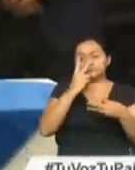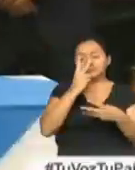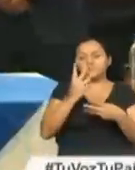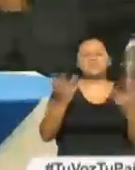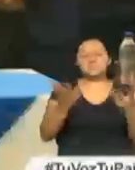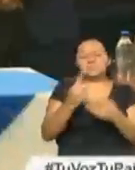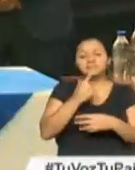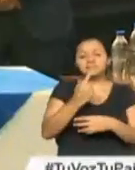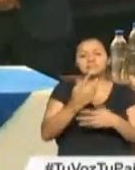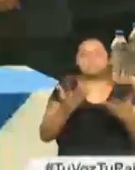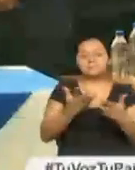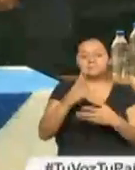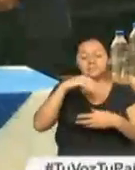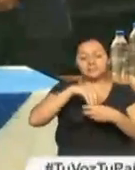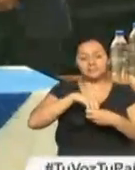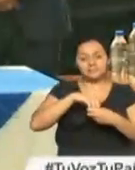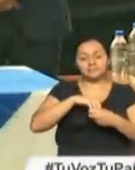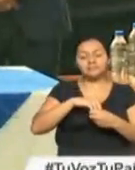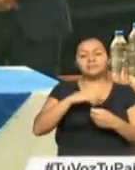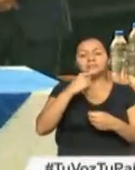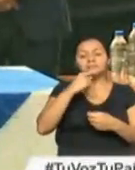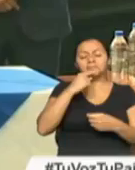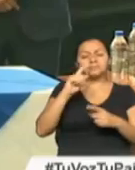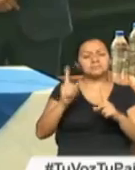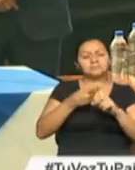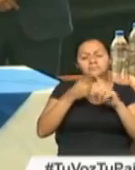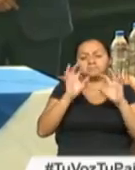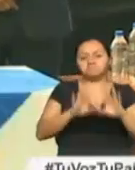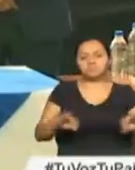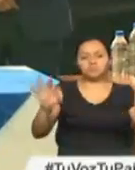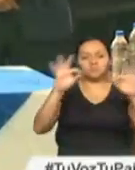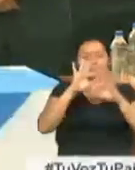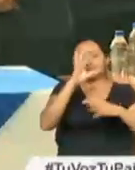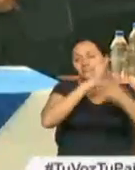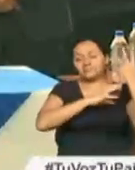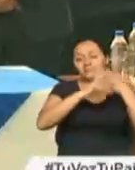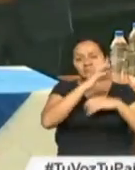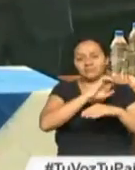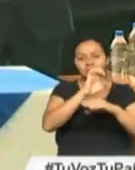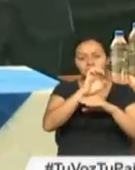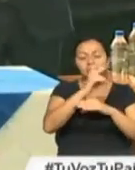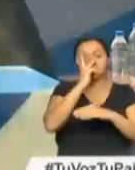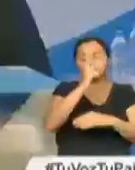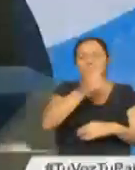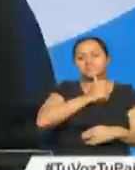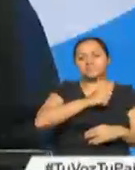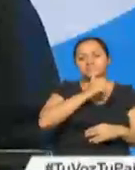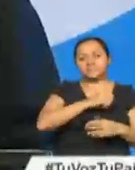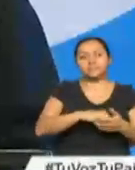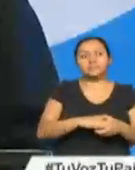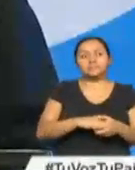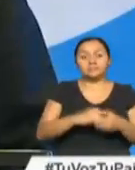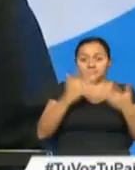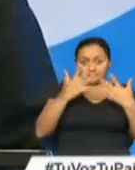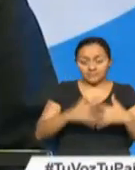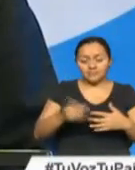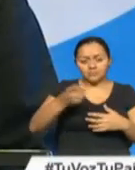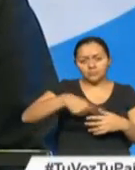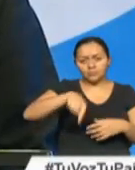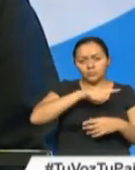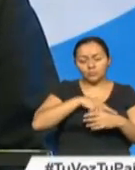Ciencia, Tecnología e Innovación, es la más importante de la historia del país del sector privado. Lo que se está hablando en este